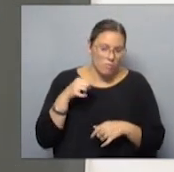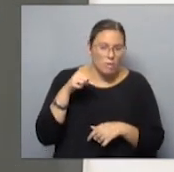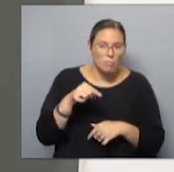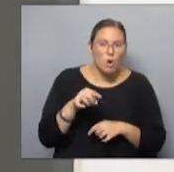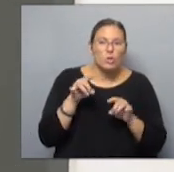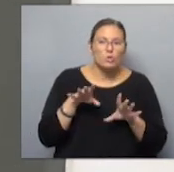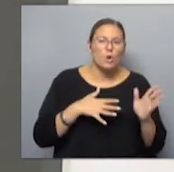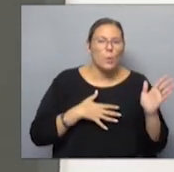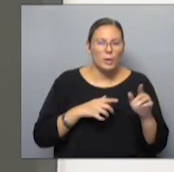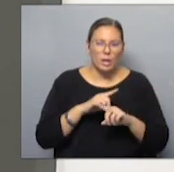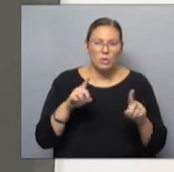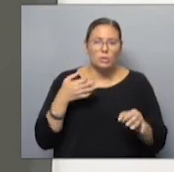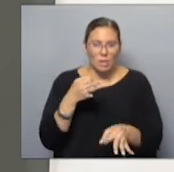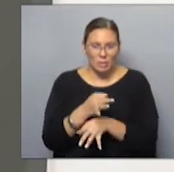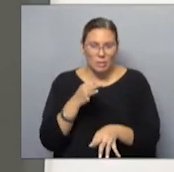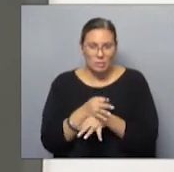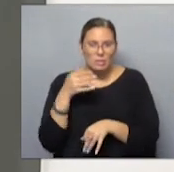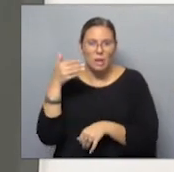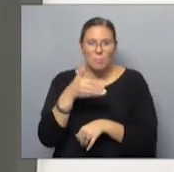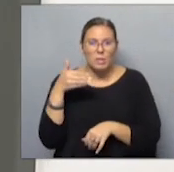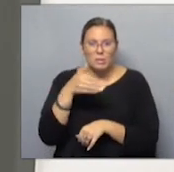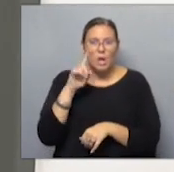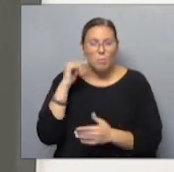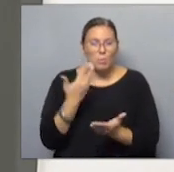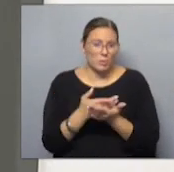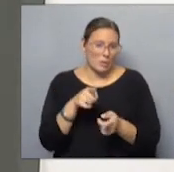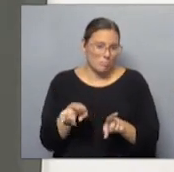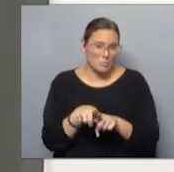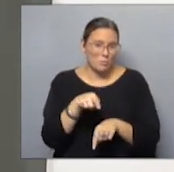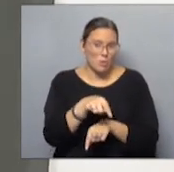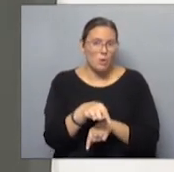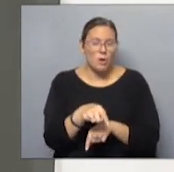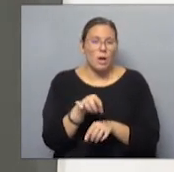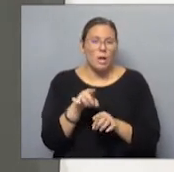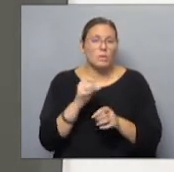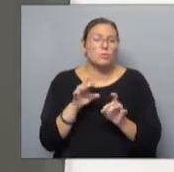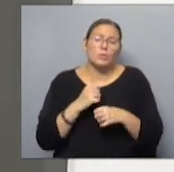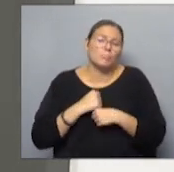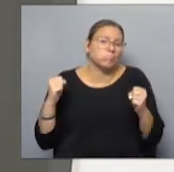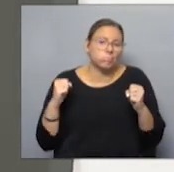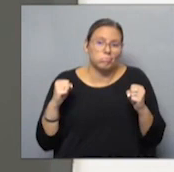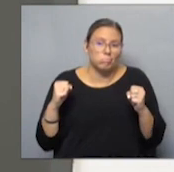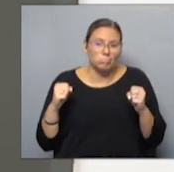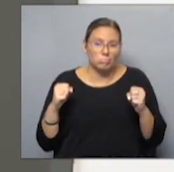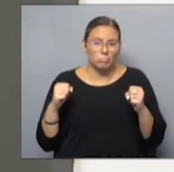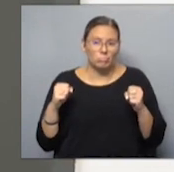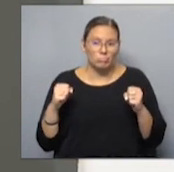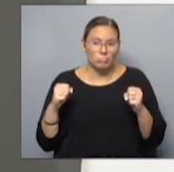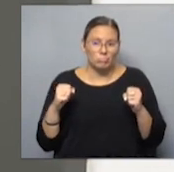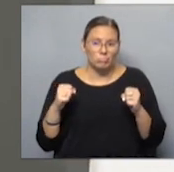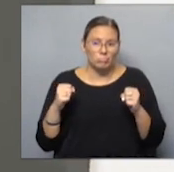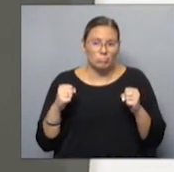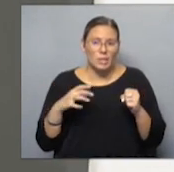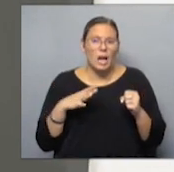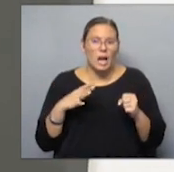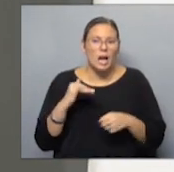no solo de bailar, sino de dar clases y de participar de este tipo de propuestas, que es solo animarse, que tiene